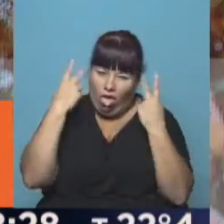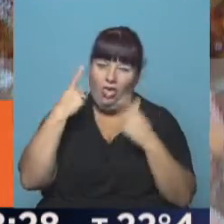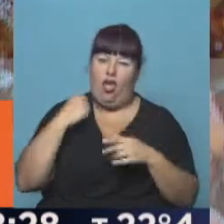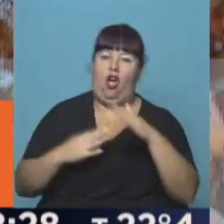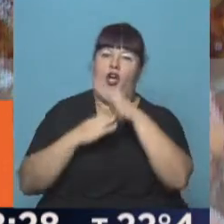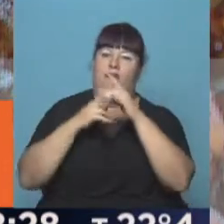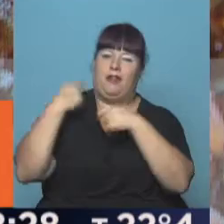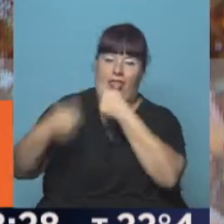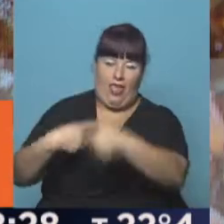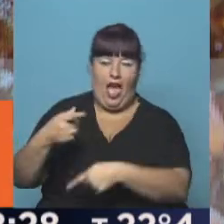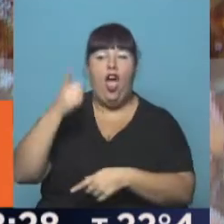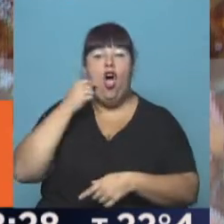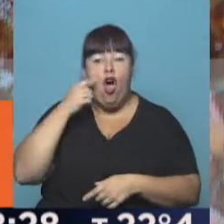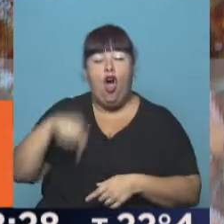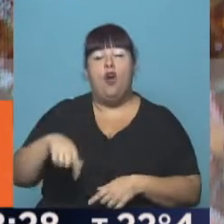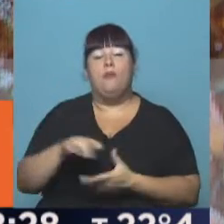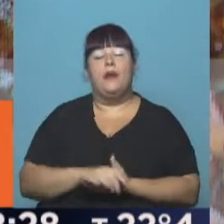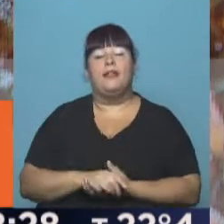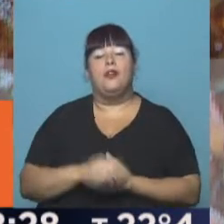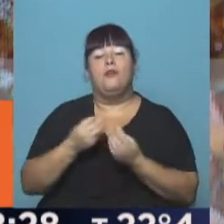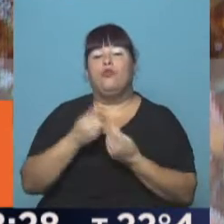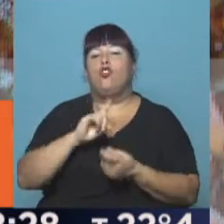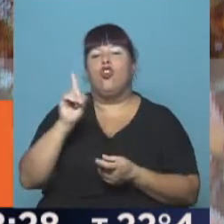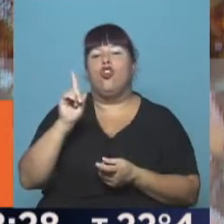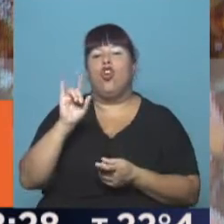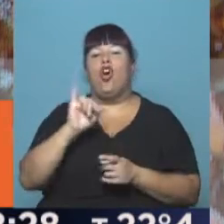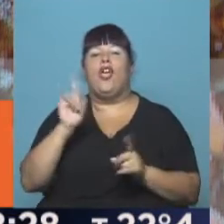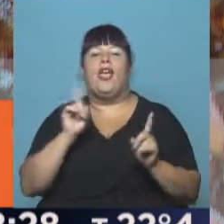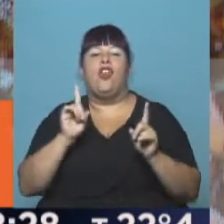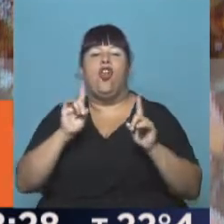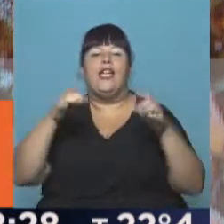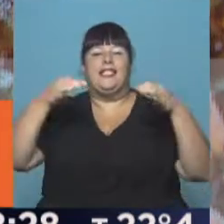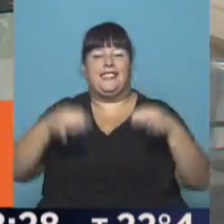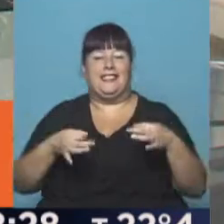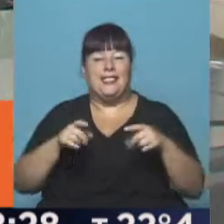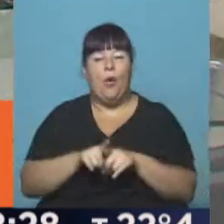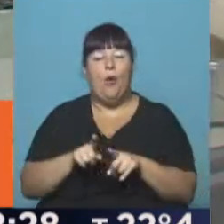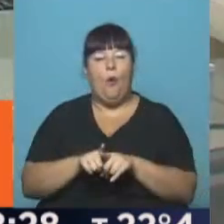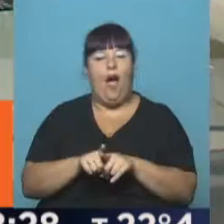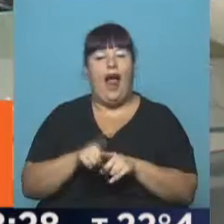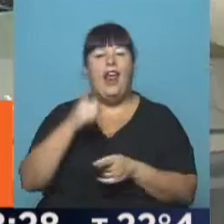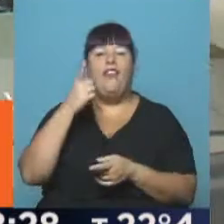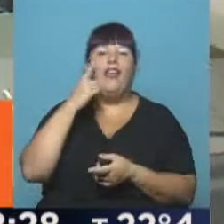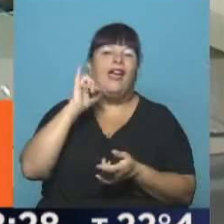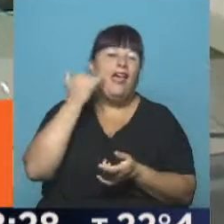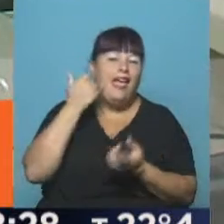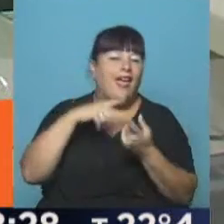patriarcal. Muchos varones que no adhieren a la cartilla de la